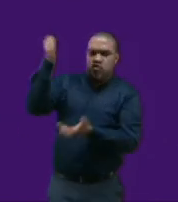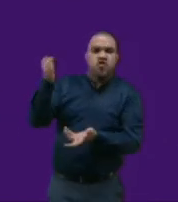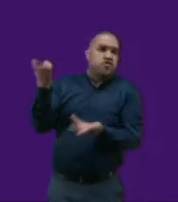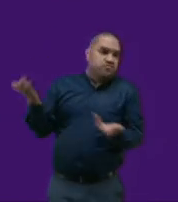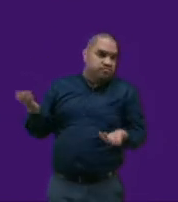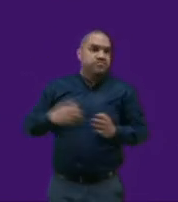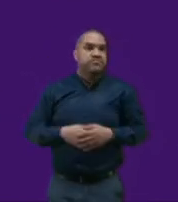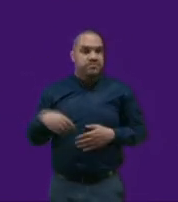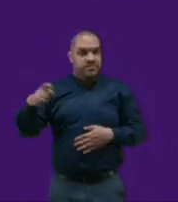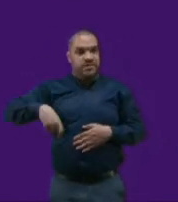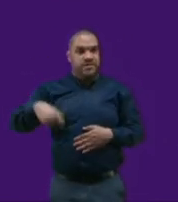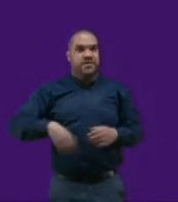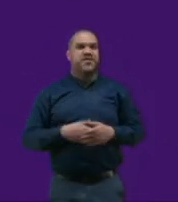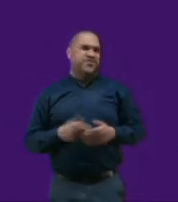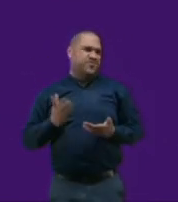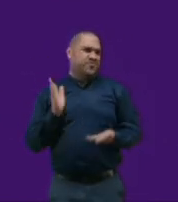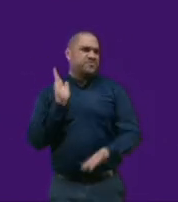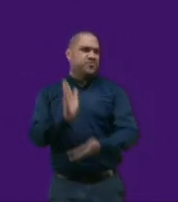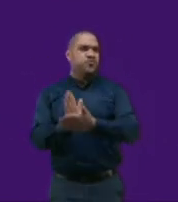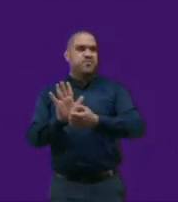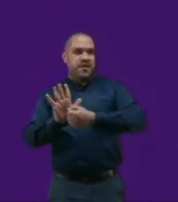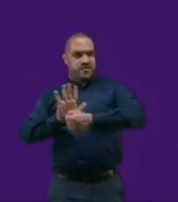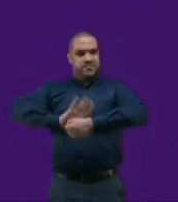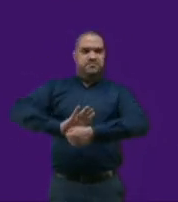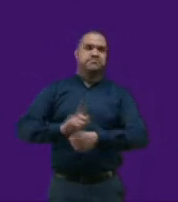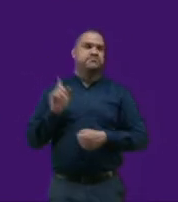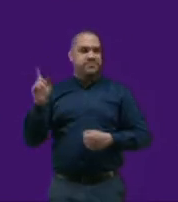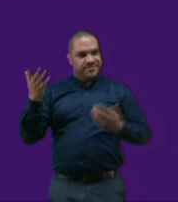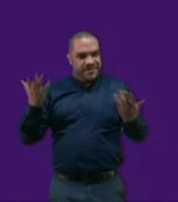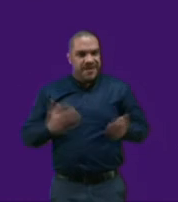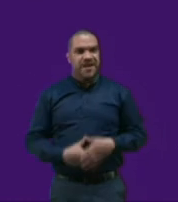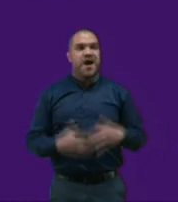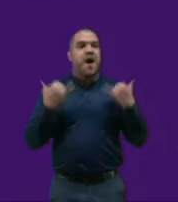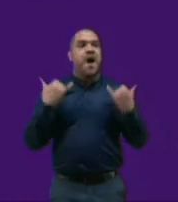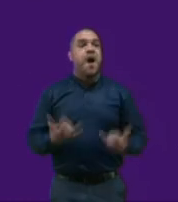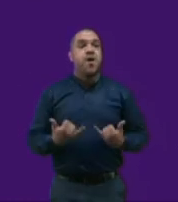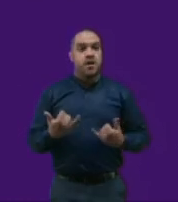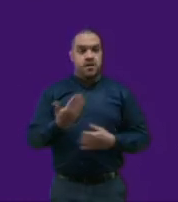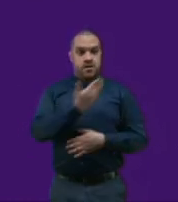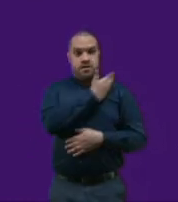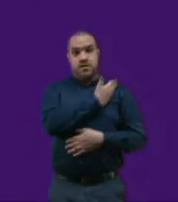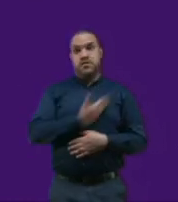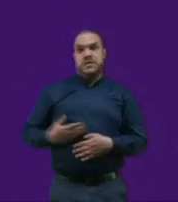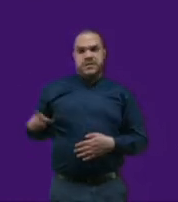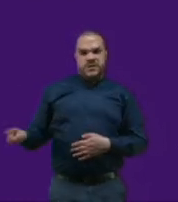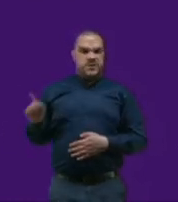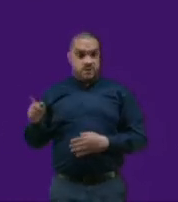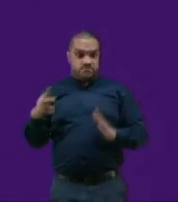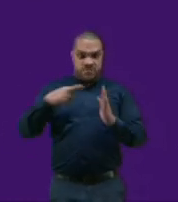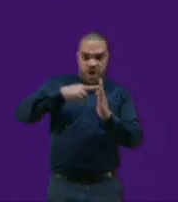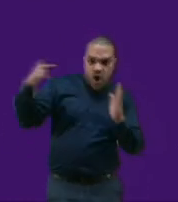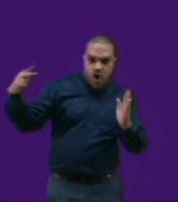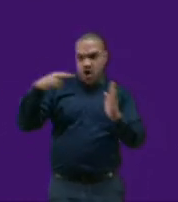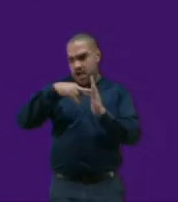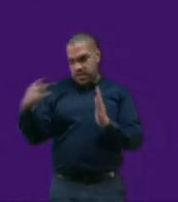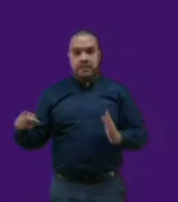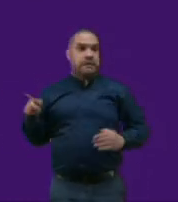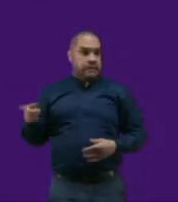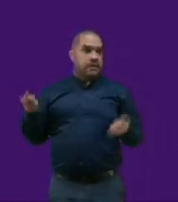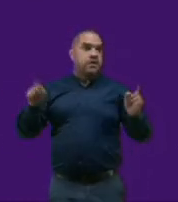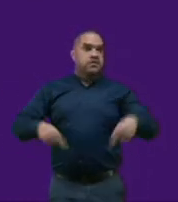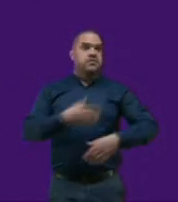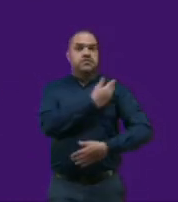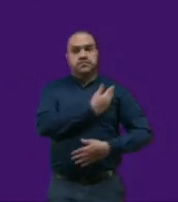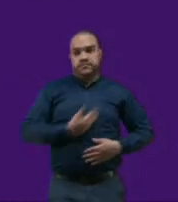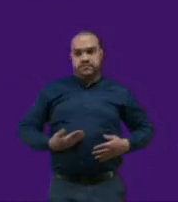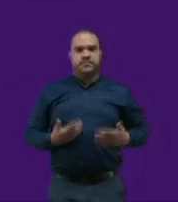la pandemia, todo, por ejemplo, ahora tenemos un presidente muy tecnológico, tenemos todo el escenario